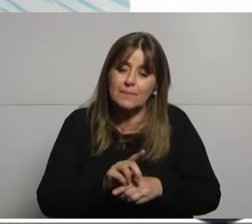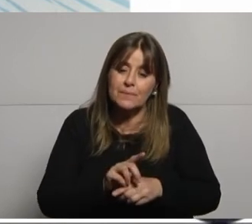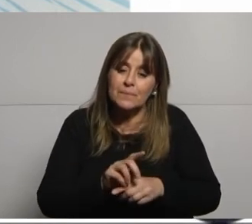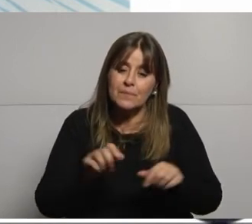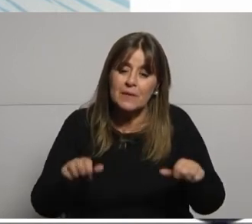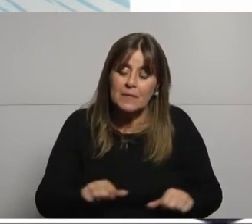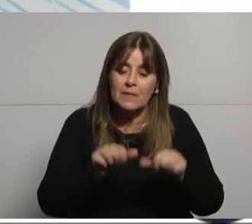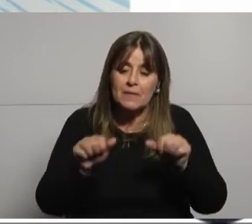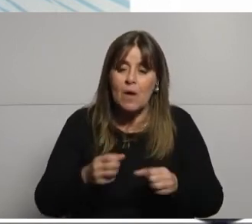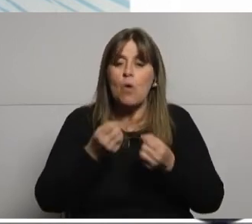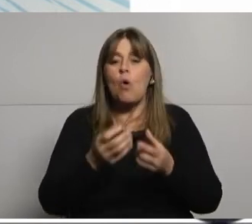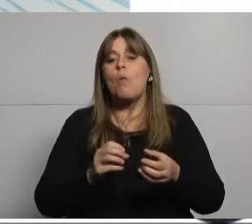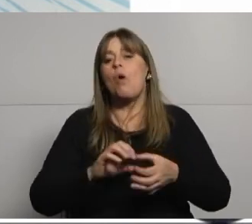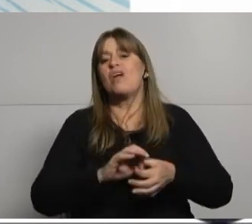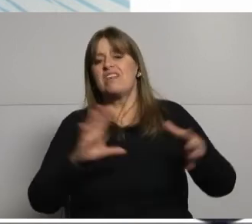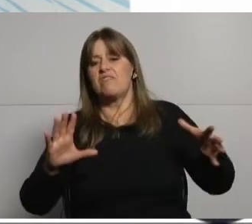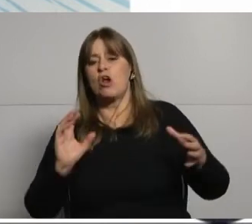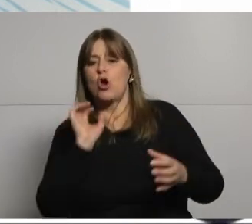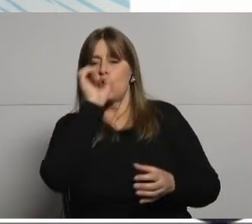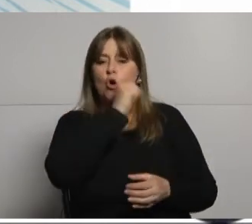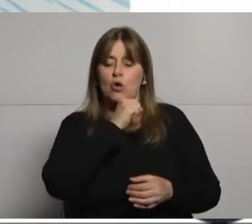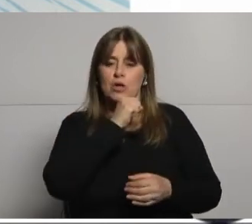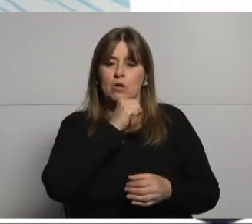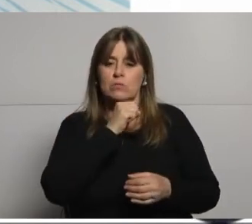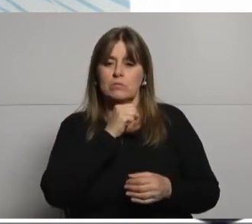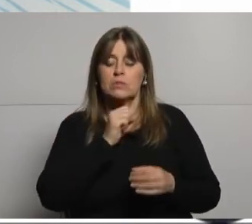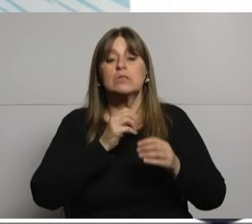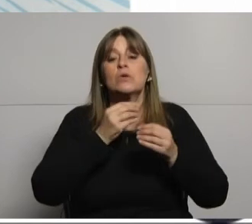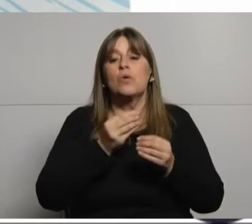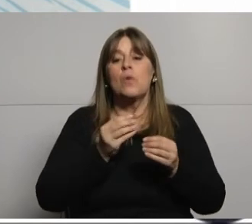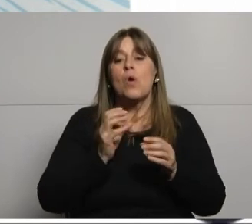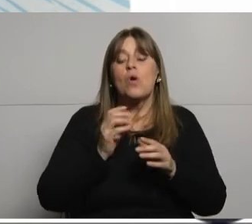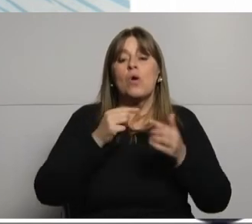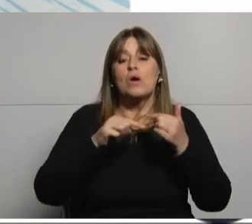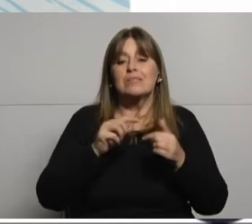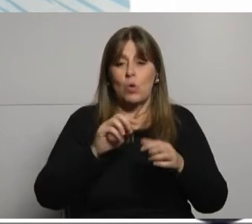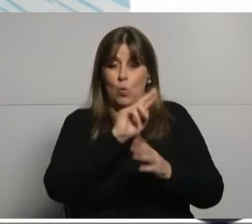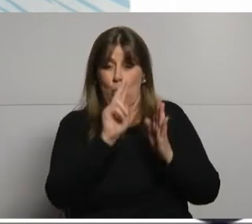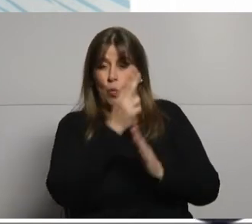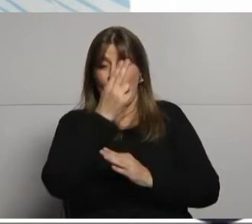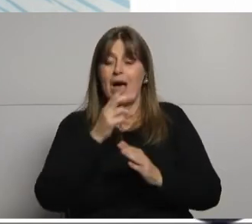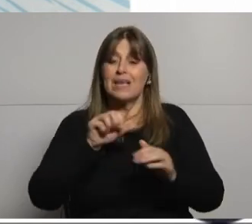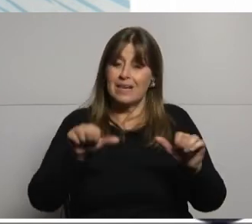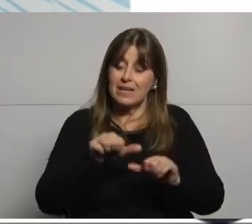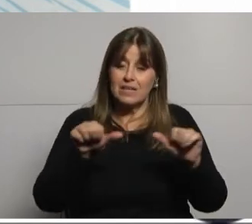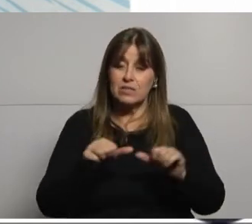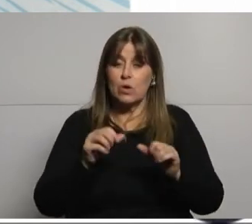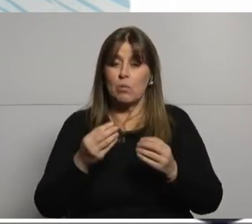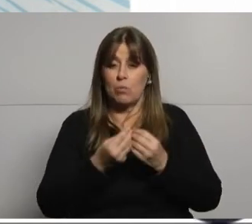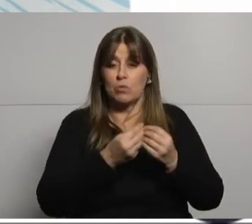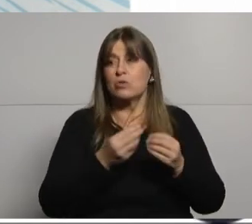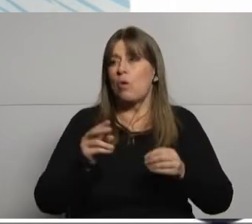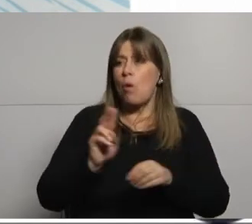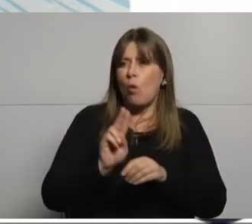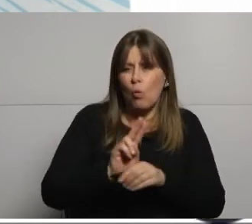cómo libero el código, que eso es como muy bueno, porque la infraestructura sobre todo eso, y es algo que Uruguay ha hecho, los colegas que tenemos, un montón de gente ha hecho. El tema de